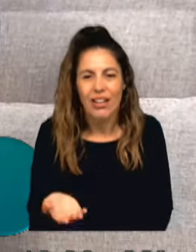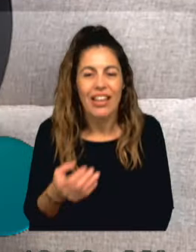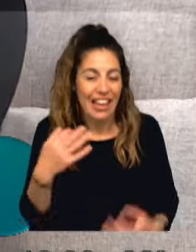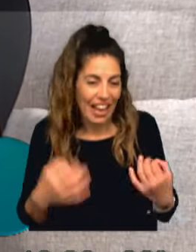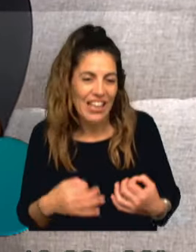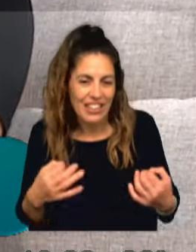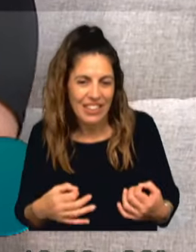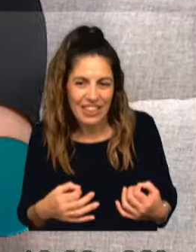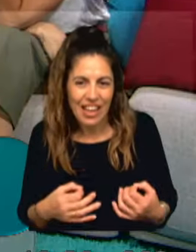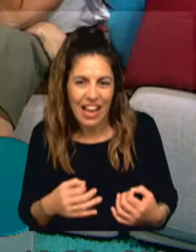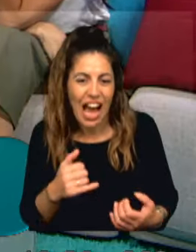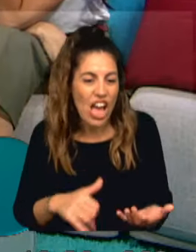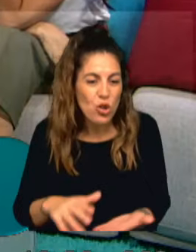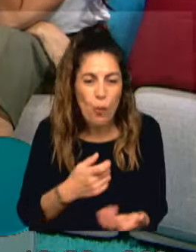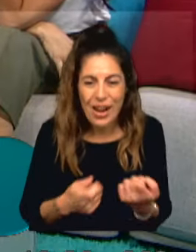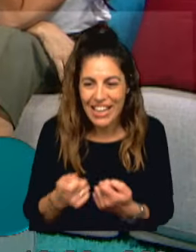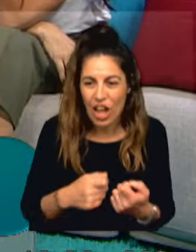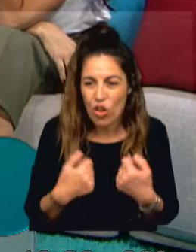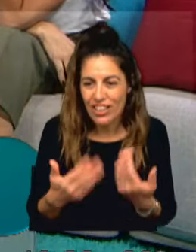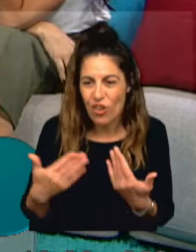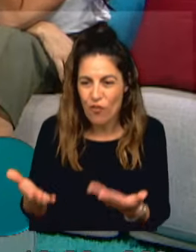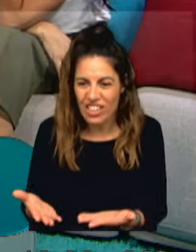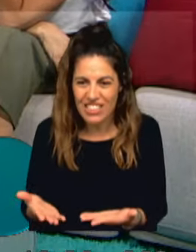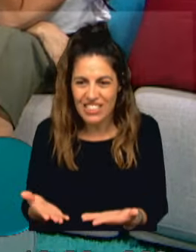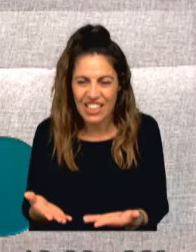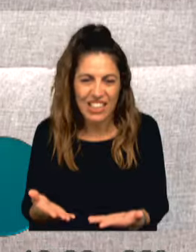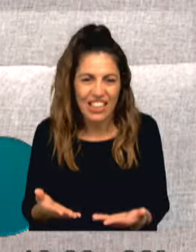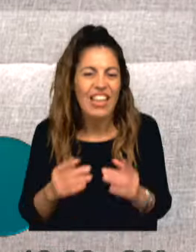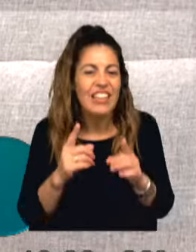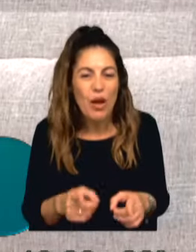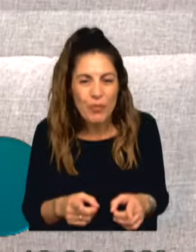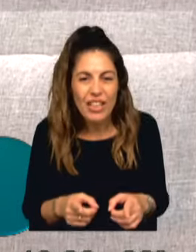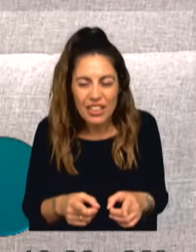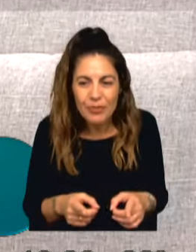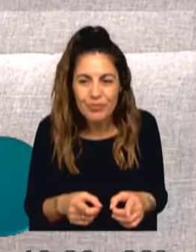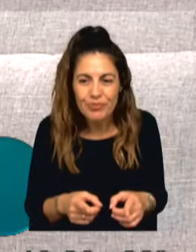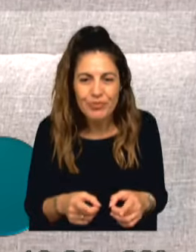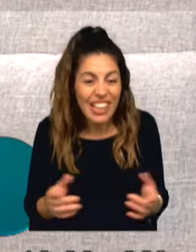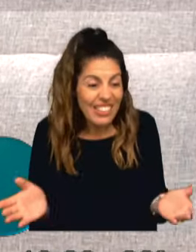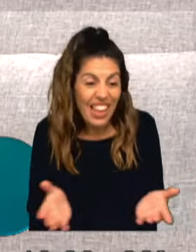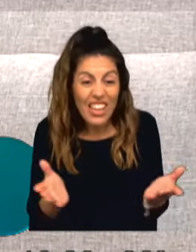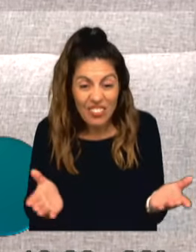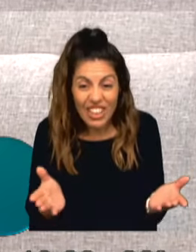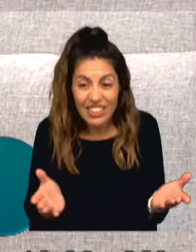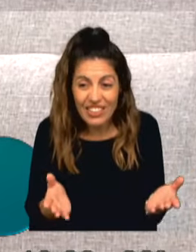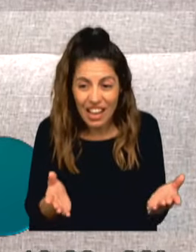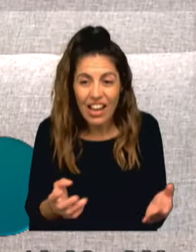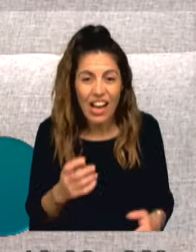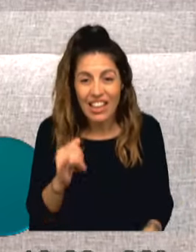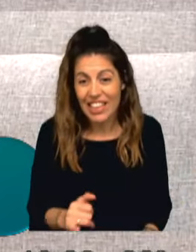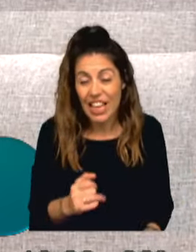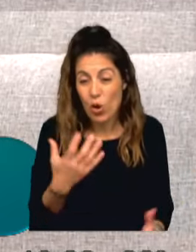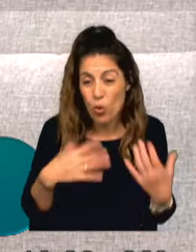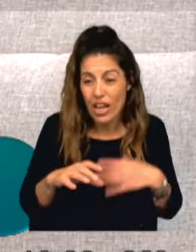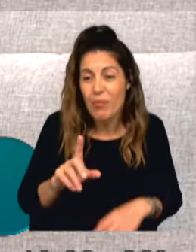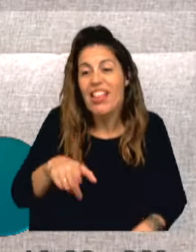realidad hay un mercado que te ofrece y Y además que que te que te alimenta a tener una mascota